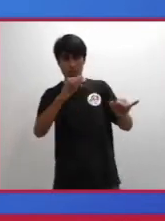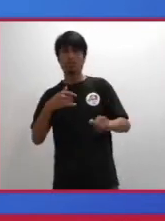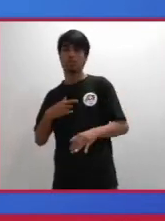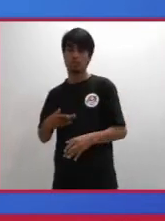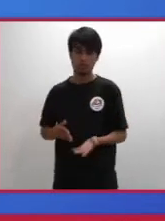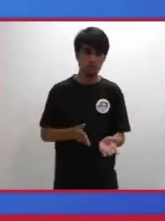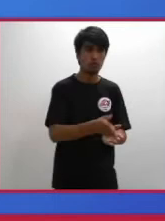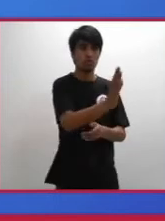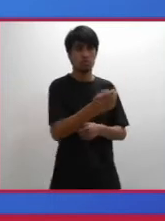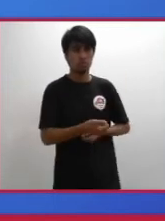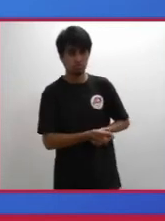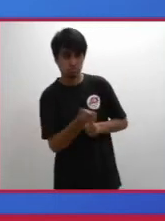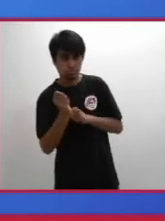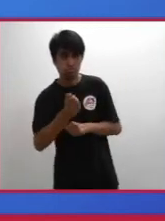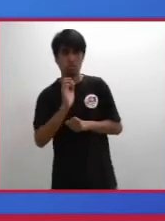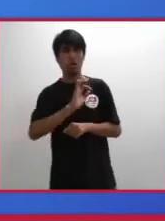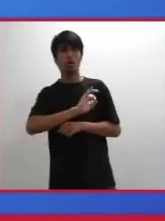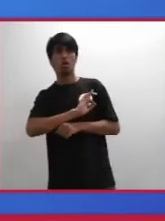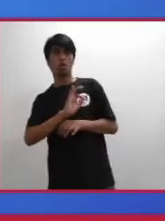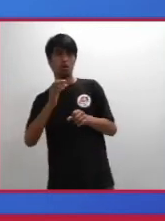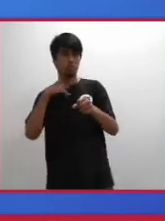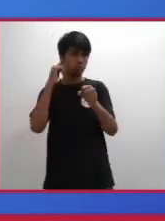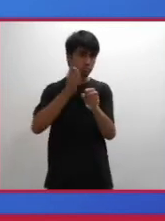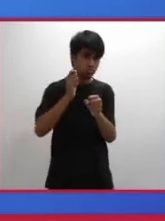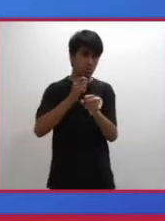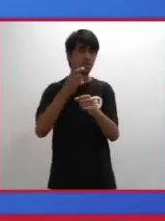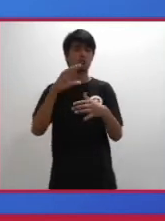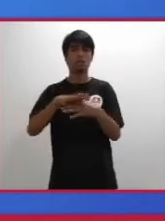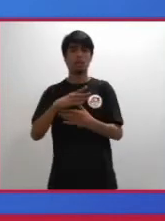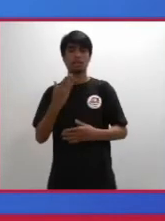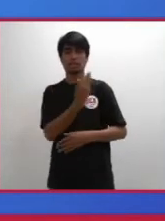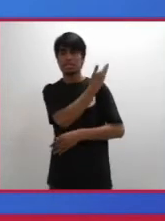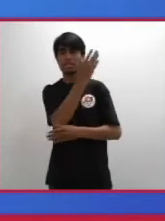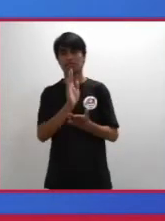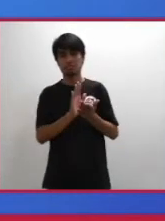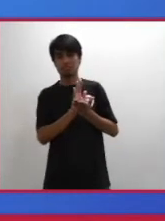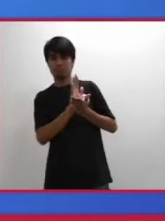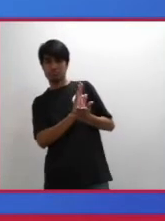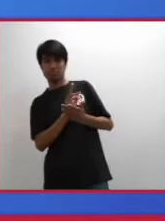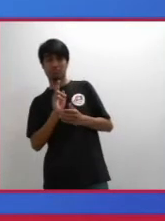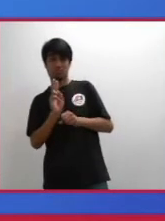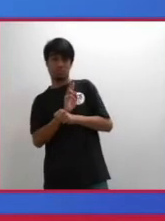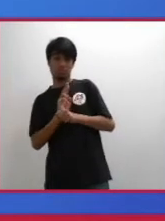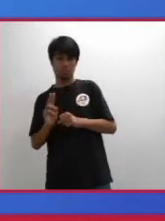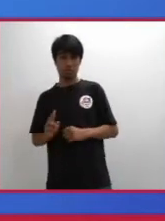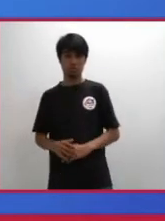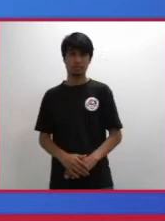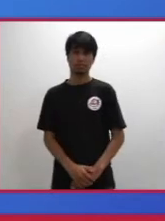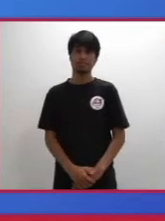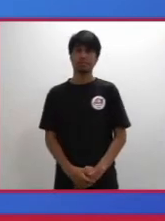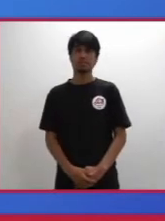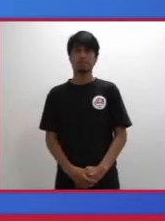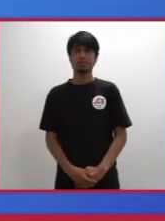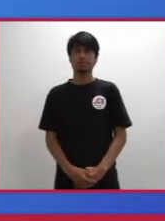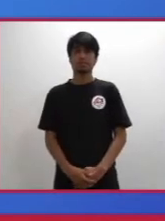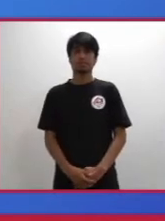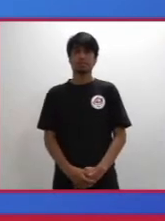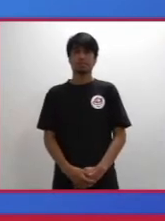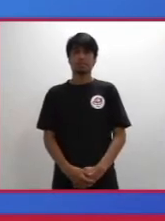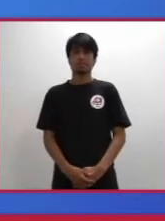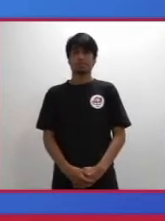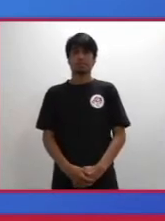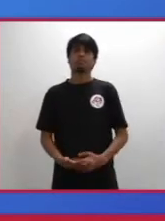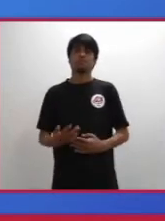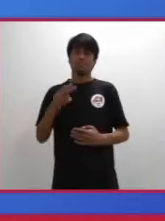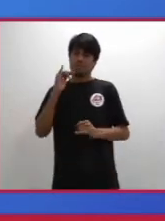deben intervenir para poder evitar este tipo de accidentes. Bueno,